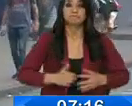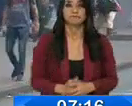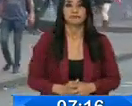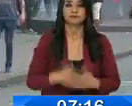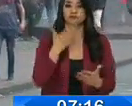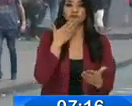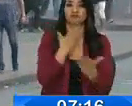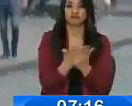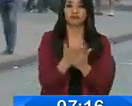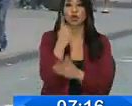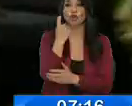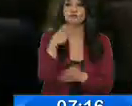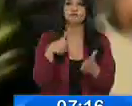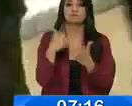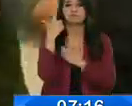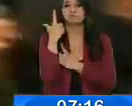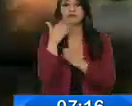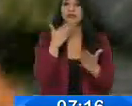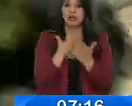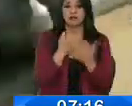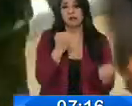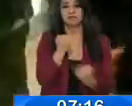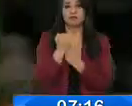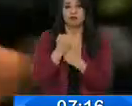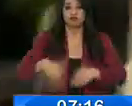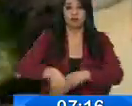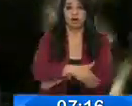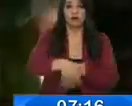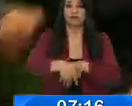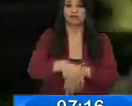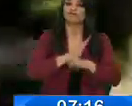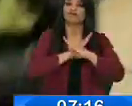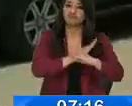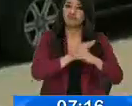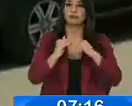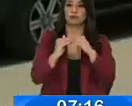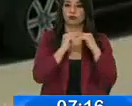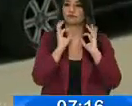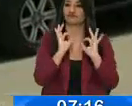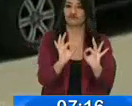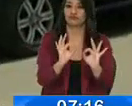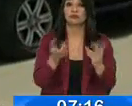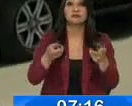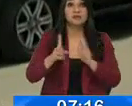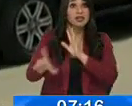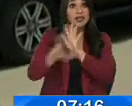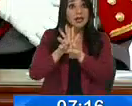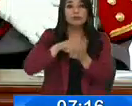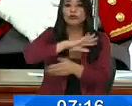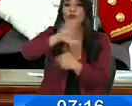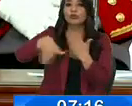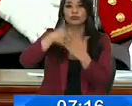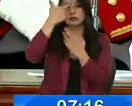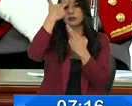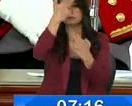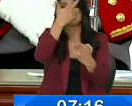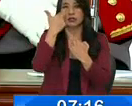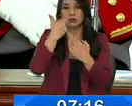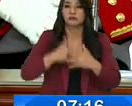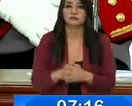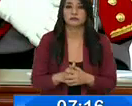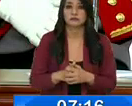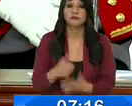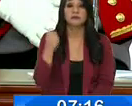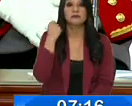apoyo de los 11.000 militares que estuvieron en las calles en defensa de la democracia y que la ley es para todos. Que así como los